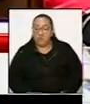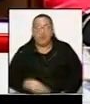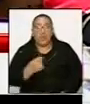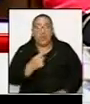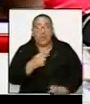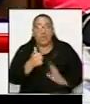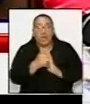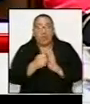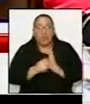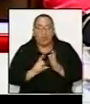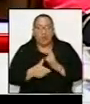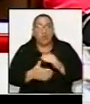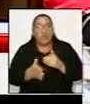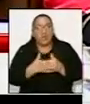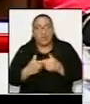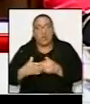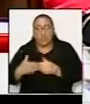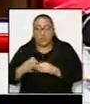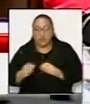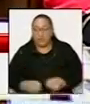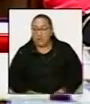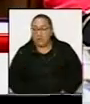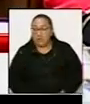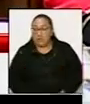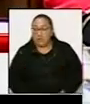e ir cerrando entonces